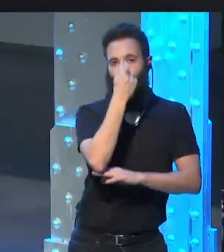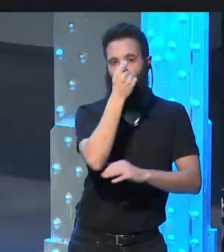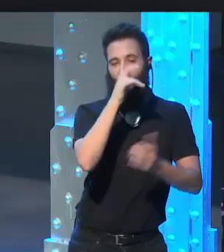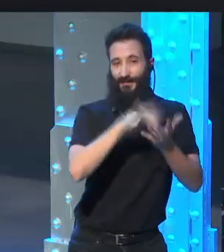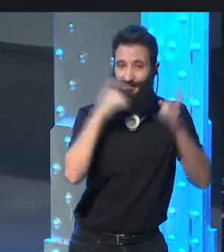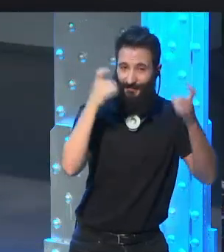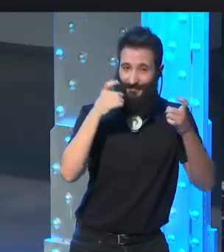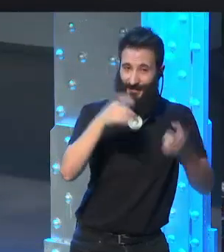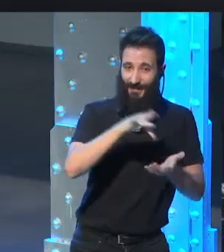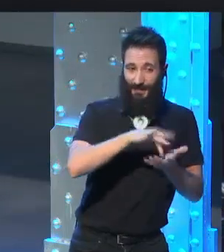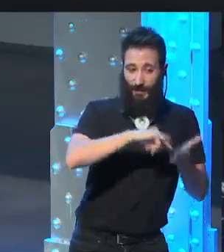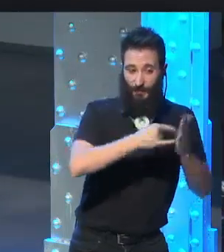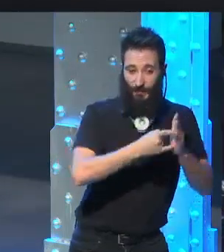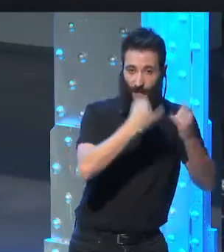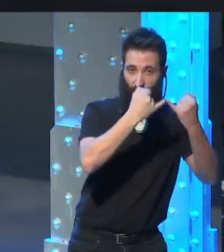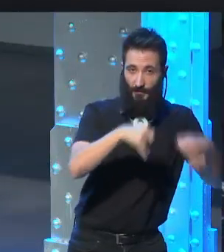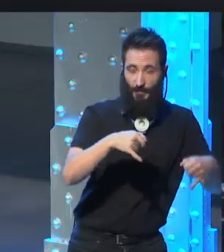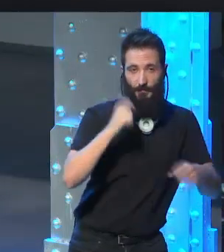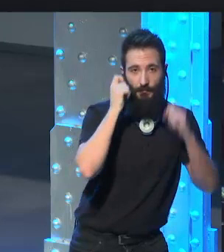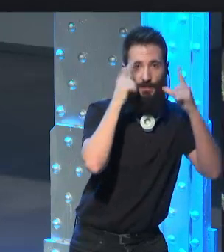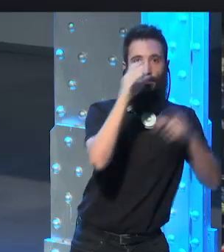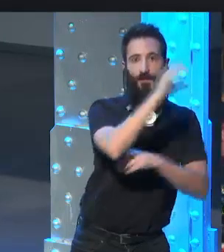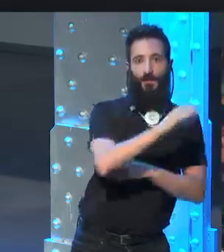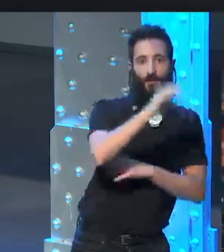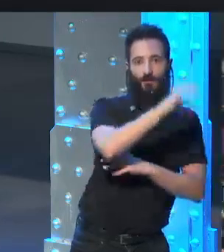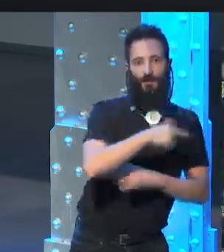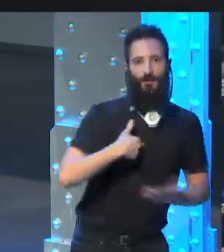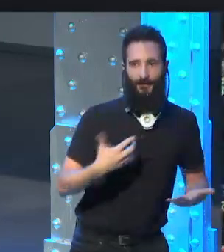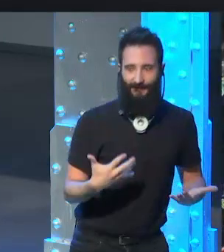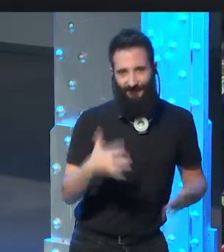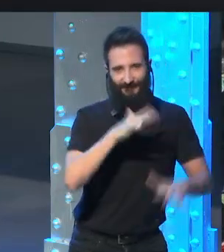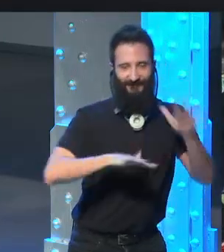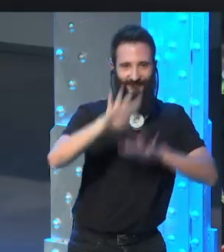terminar aquello en un evento, o sea, en un descubrimiento científico. Madre mía.